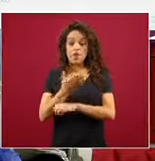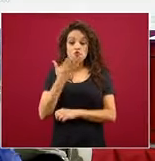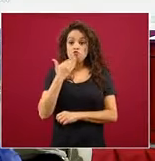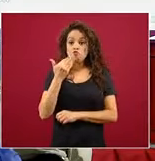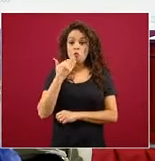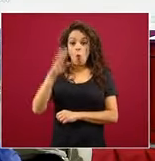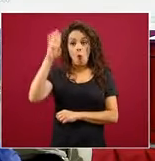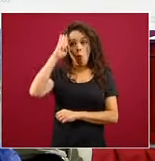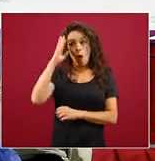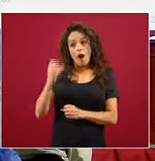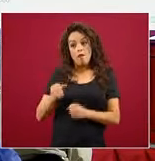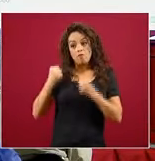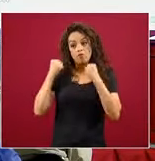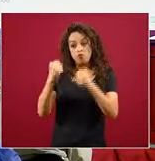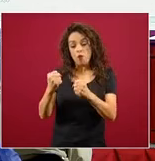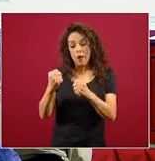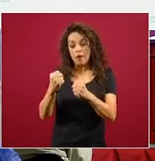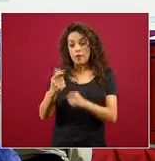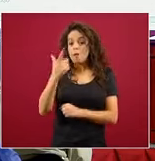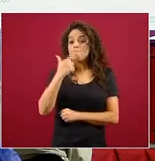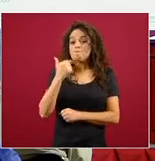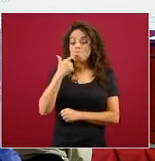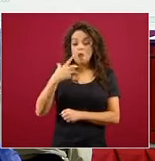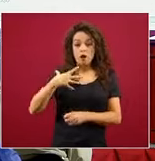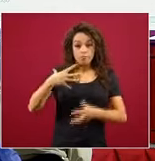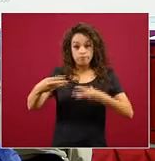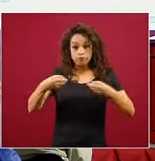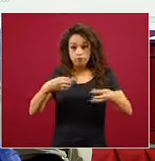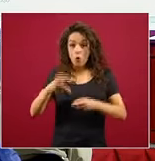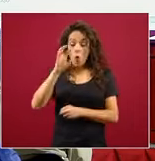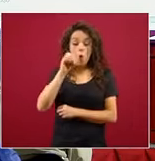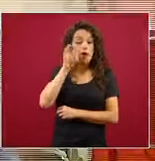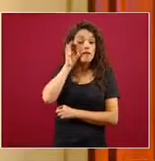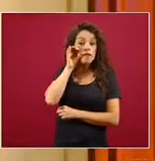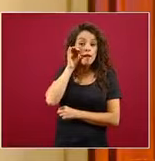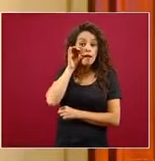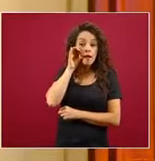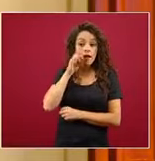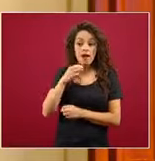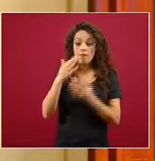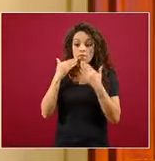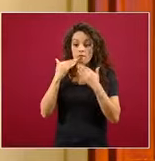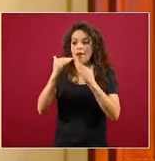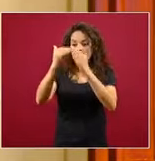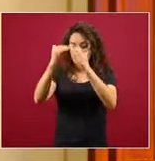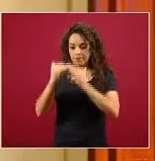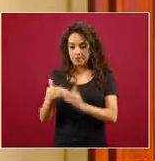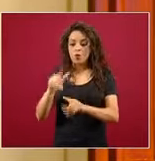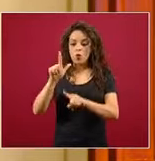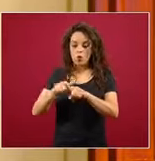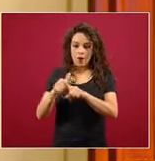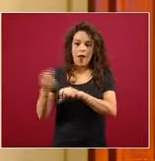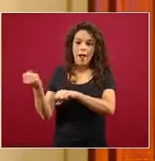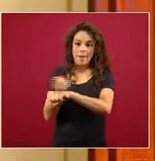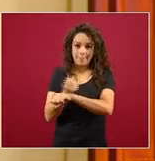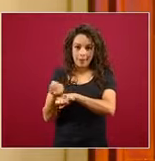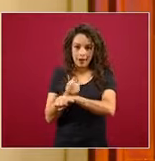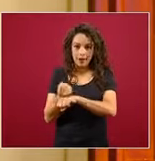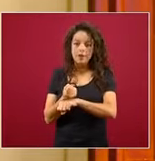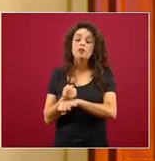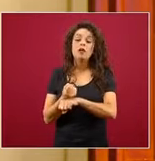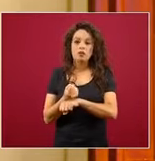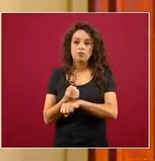que es el máximo rojo, que están en naranja, o como en este caso que están en amarillo, las autoridades